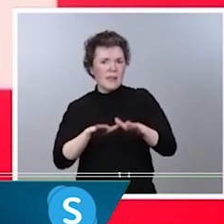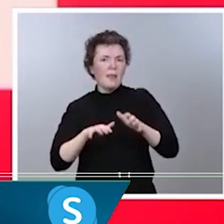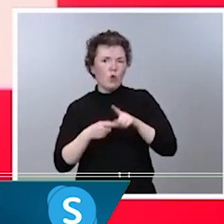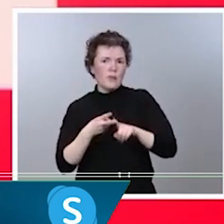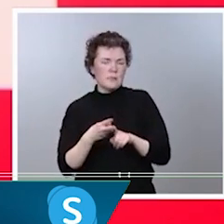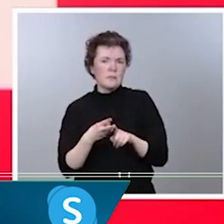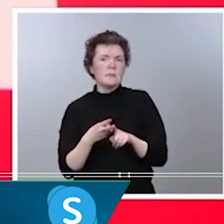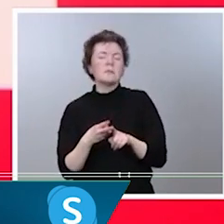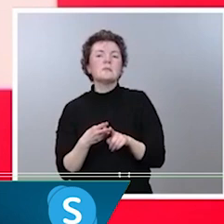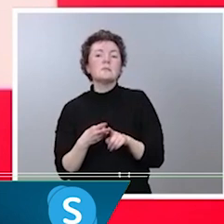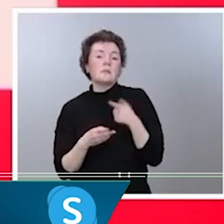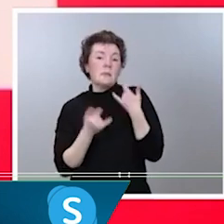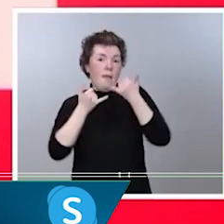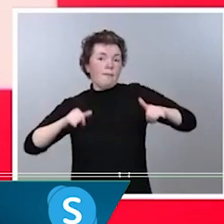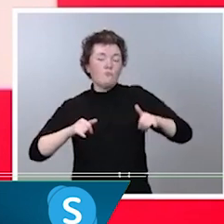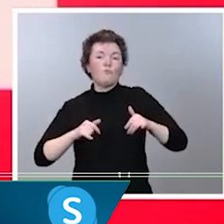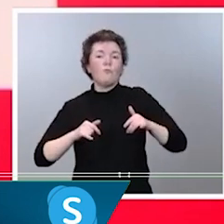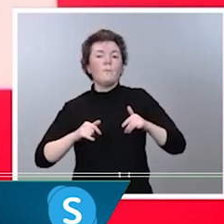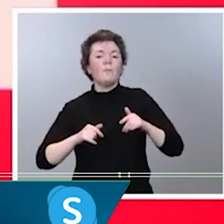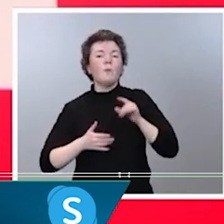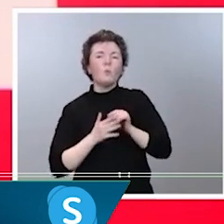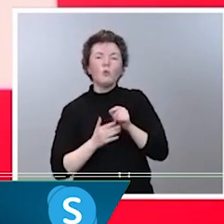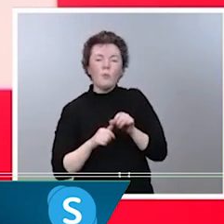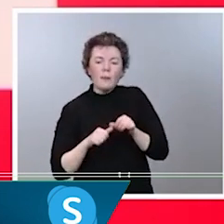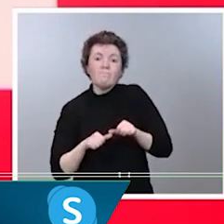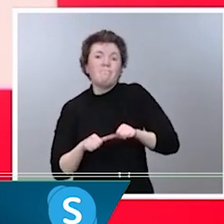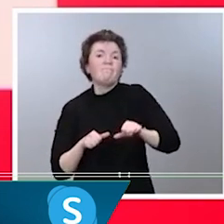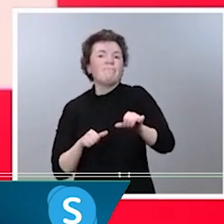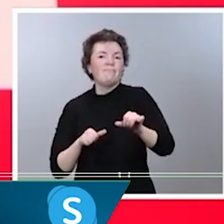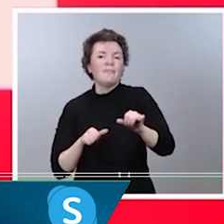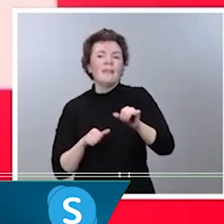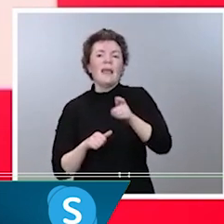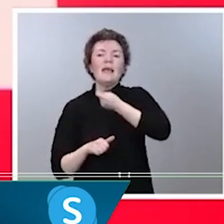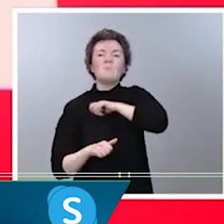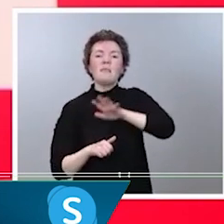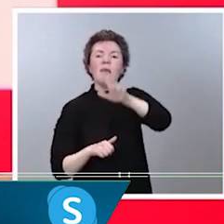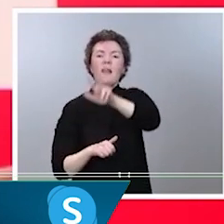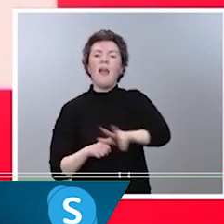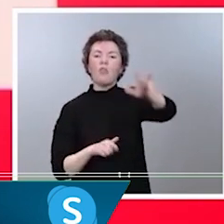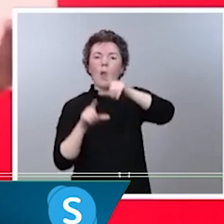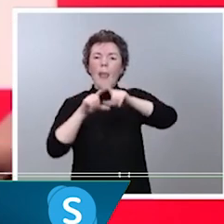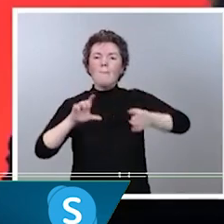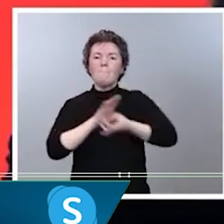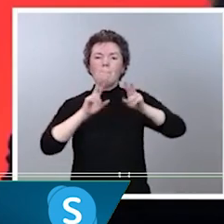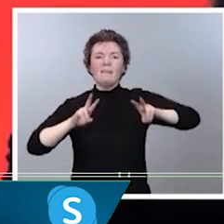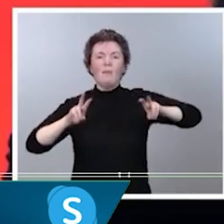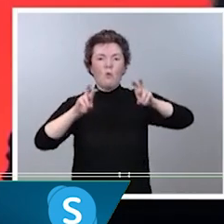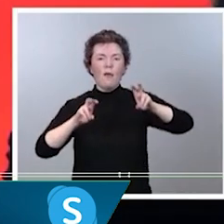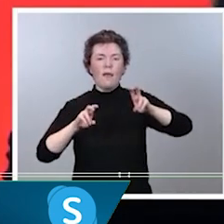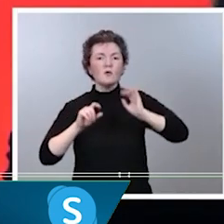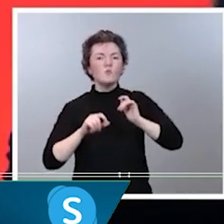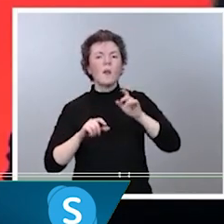nos podemos ayudar, que no son muchos, uno de ellos es el vuestro, pero ayudarnos para que la gente se vaya